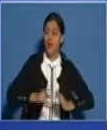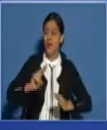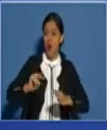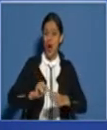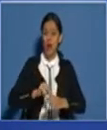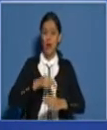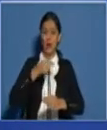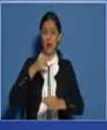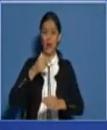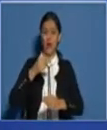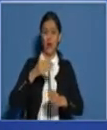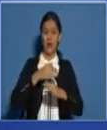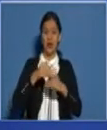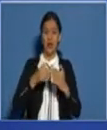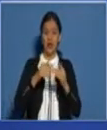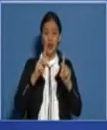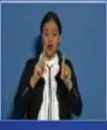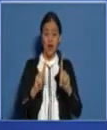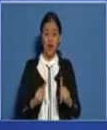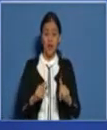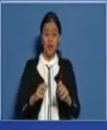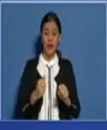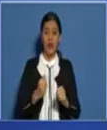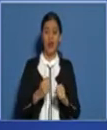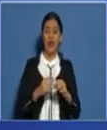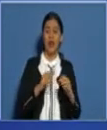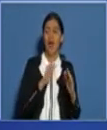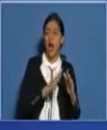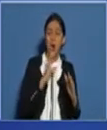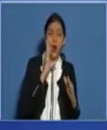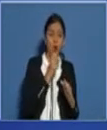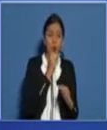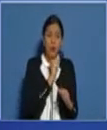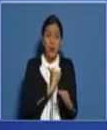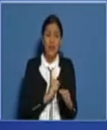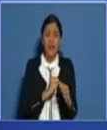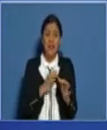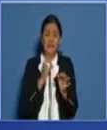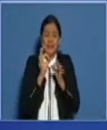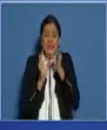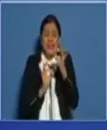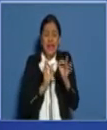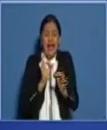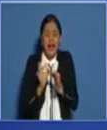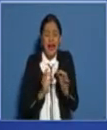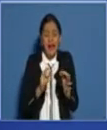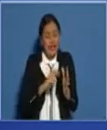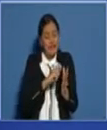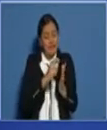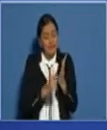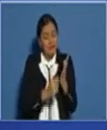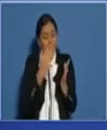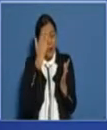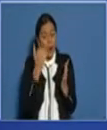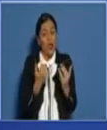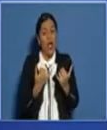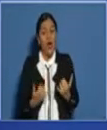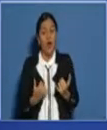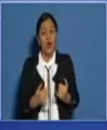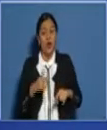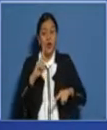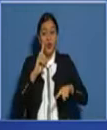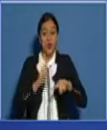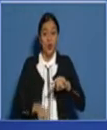nietos y a todos los que están con ellos las razones específicas por qué en este momento no pueden